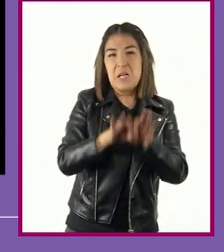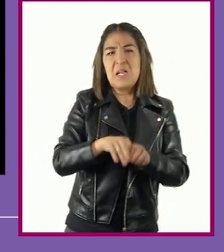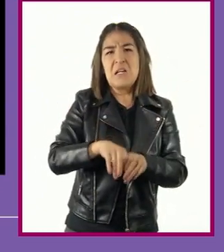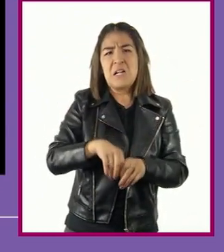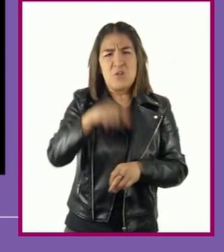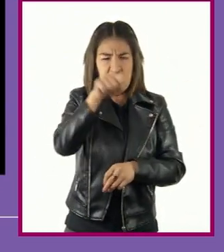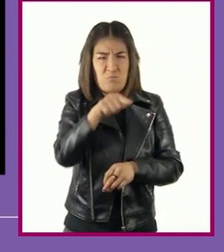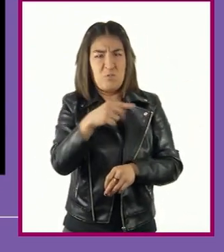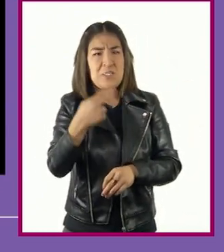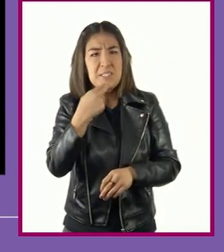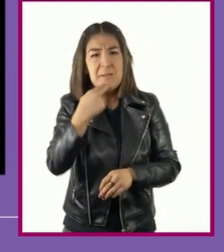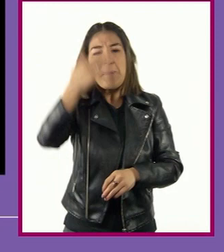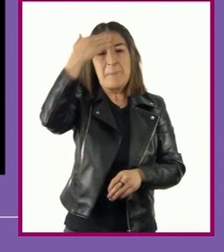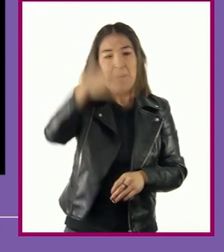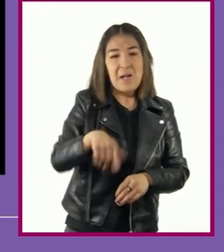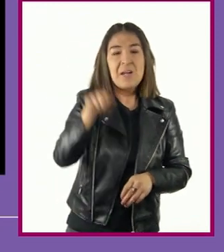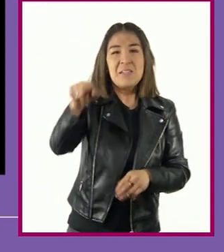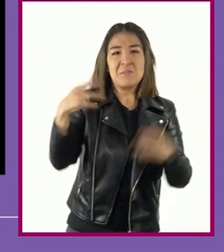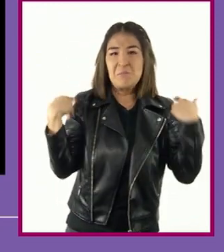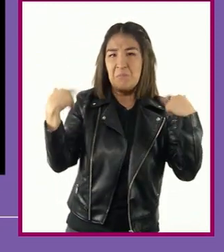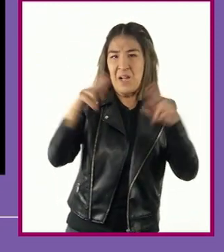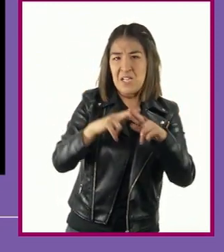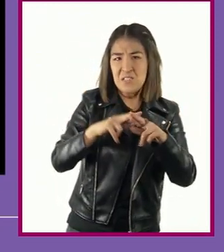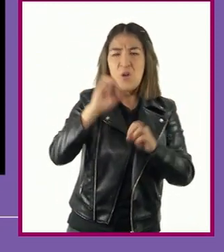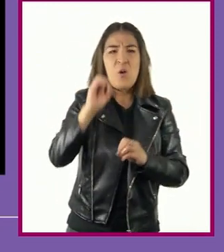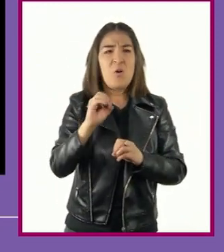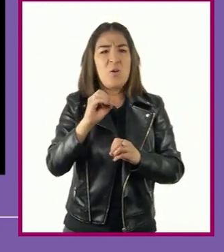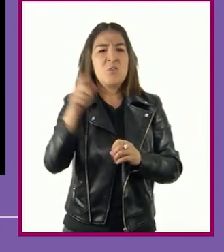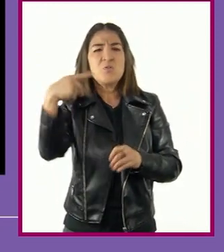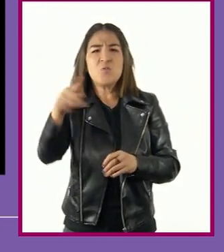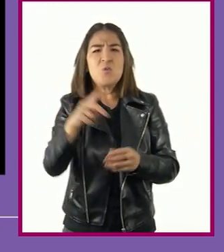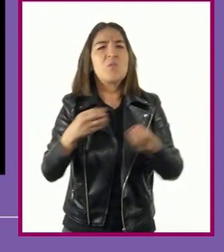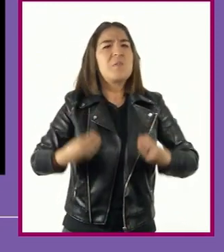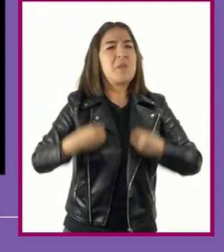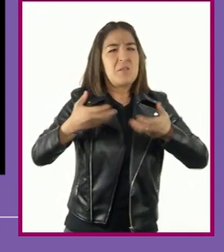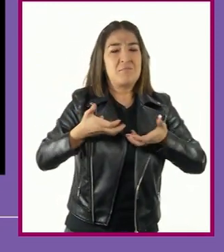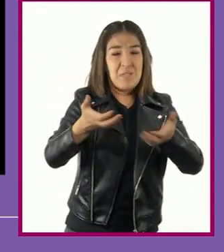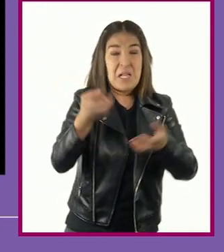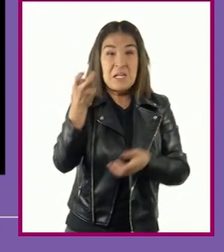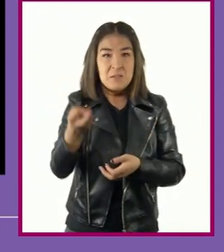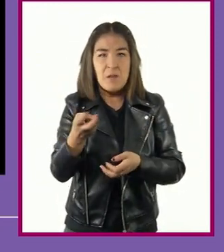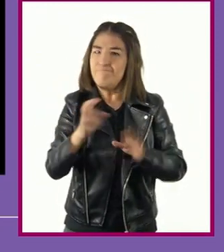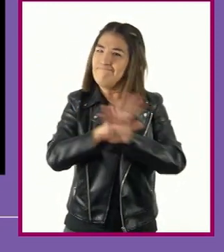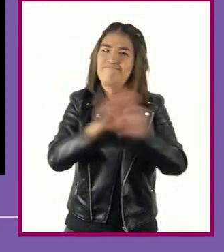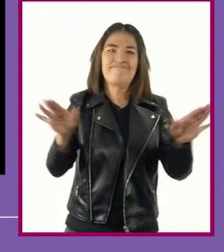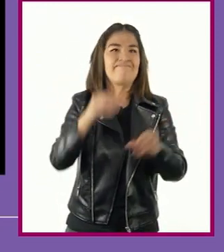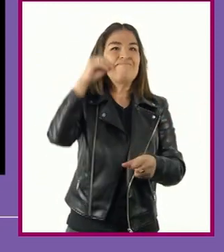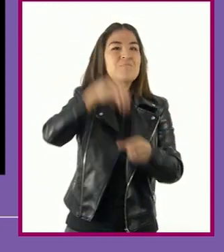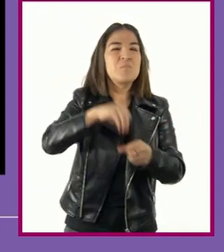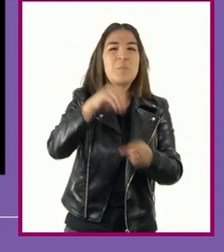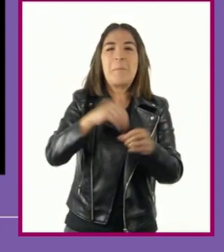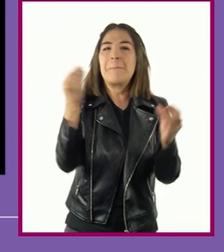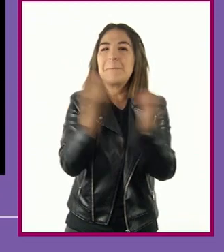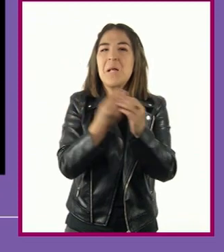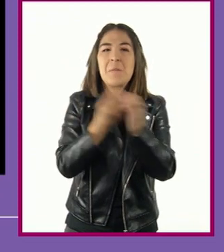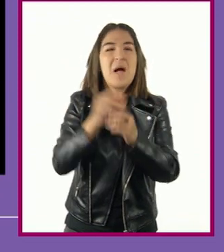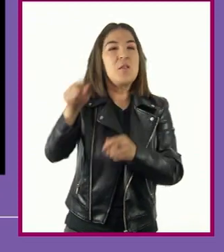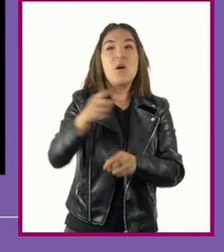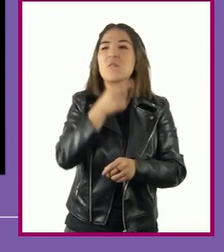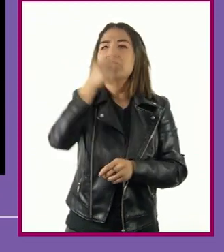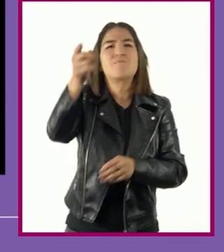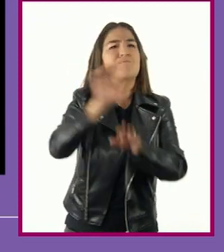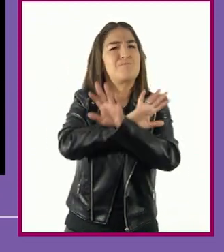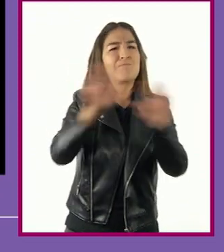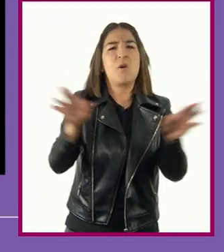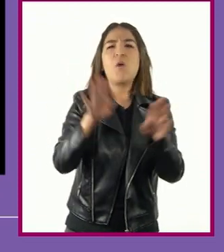domicilio de los directivos y de los maestros? Esta información es privada, no tiene relación